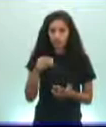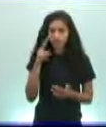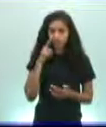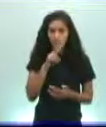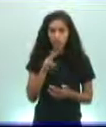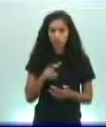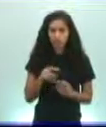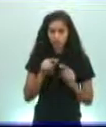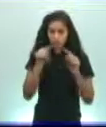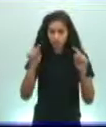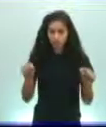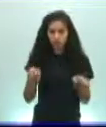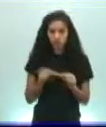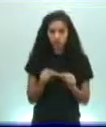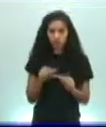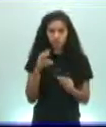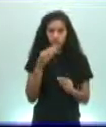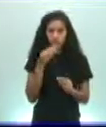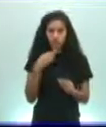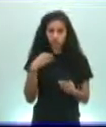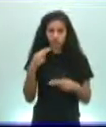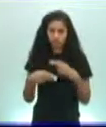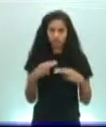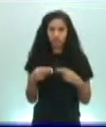los recuadros de cómo estamos procediendo.